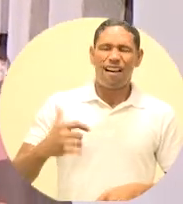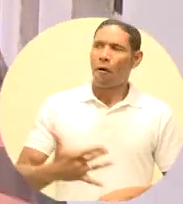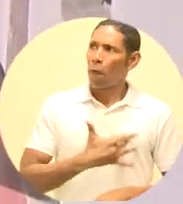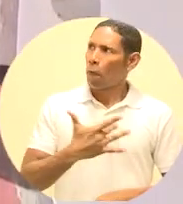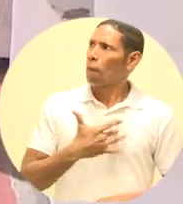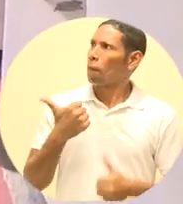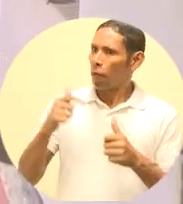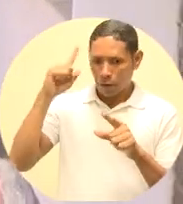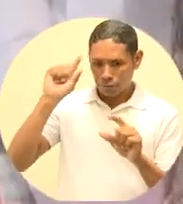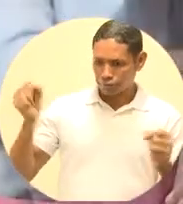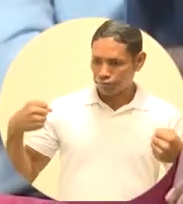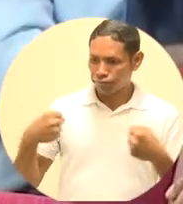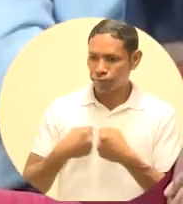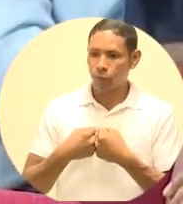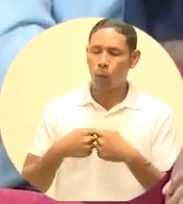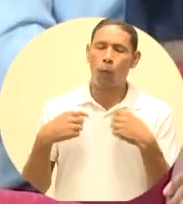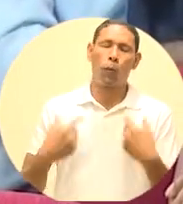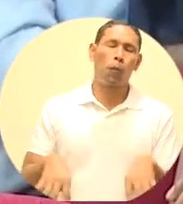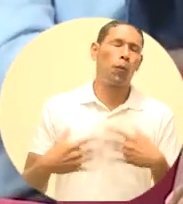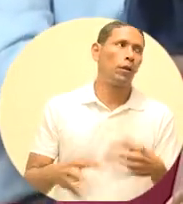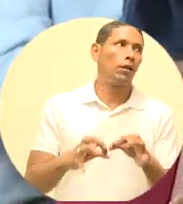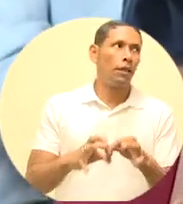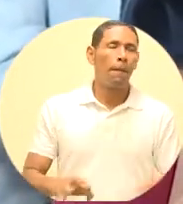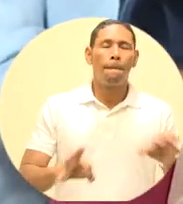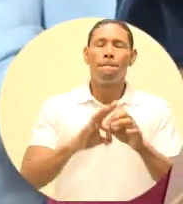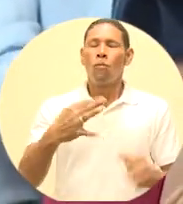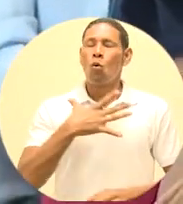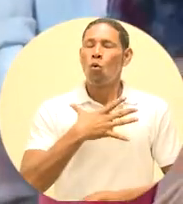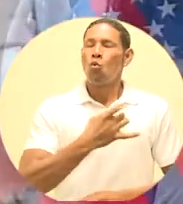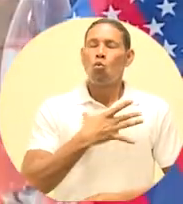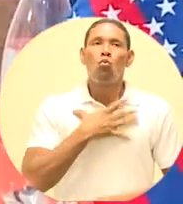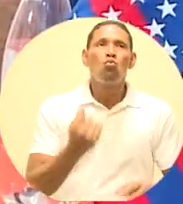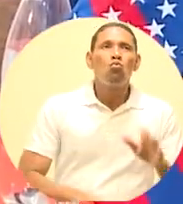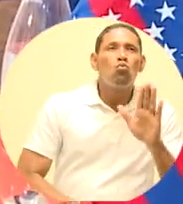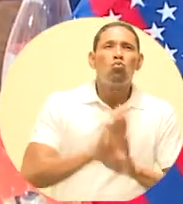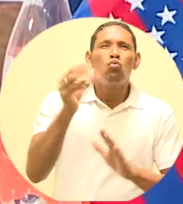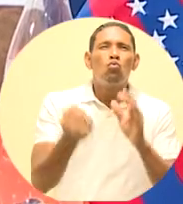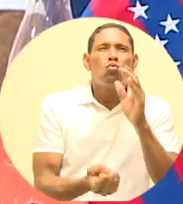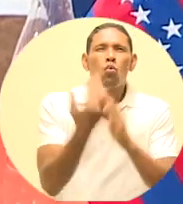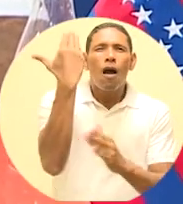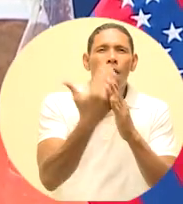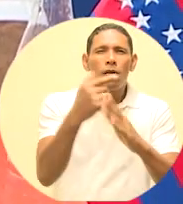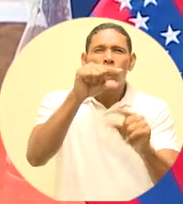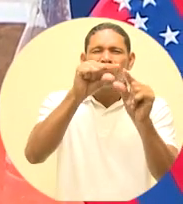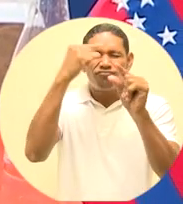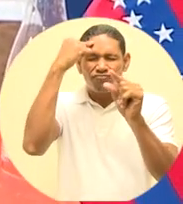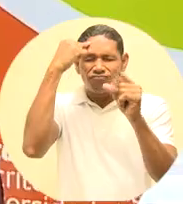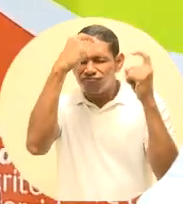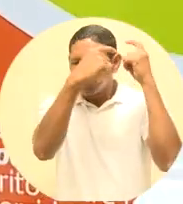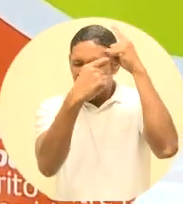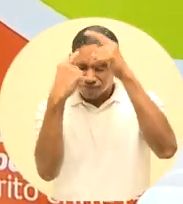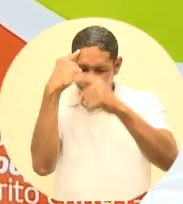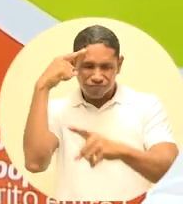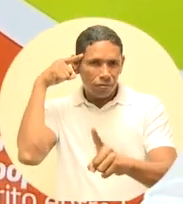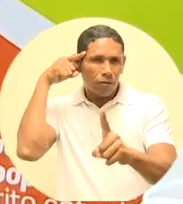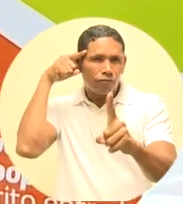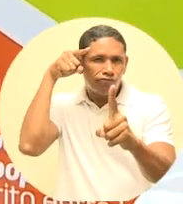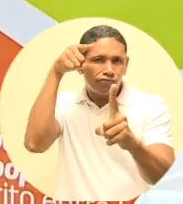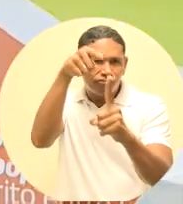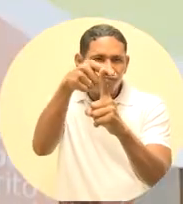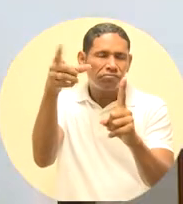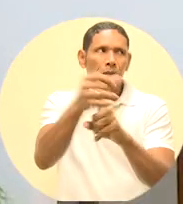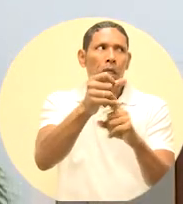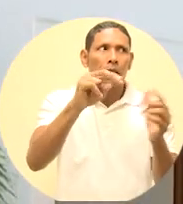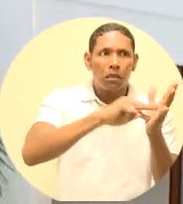alianza, este proceso significa la real generación de oportunidades para alcanzar nuevas metas educativas en términos